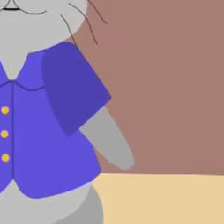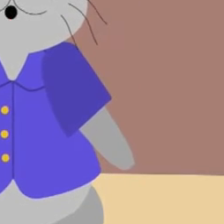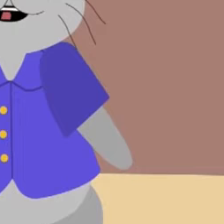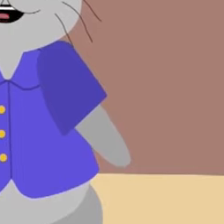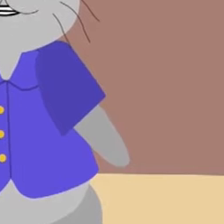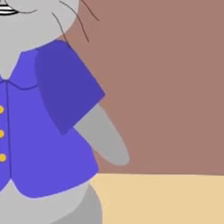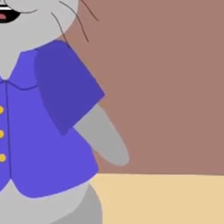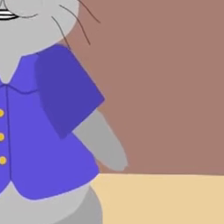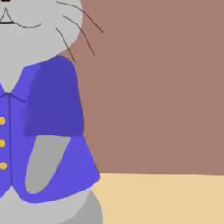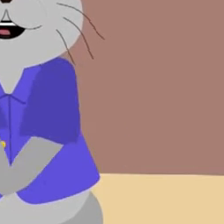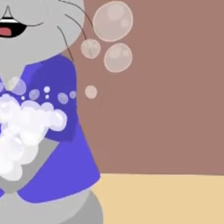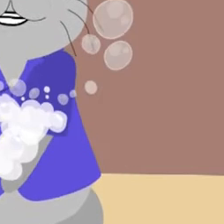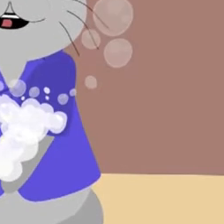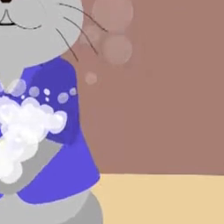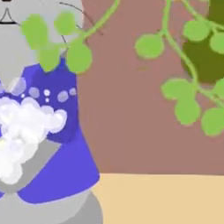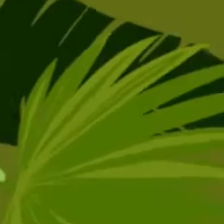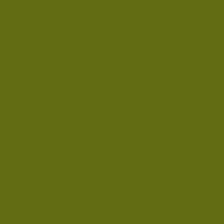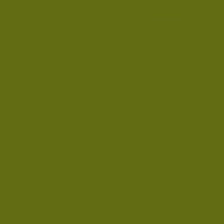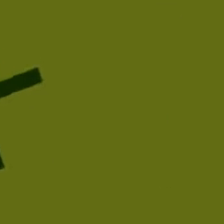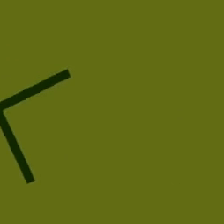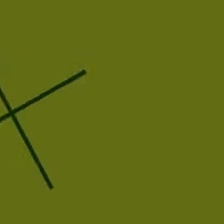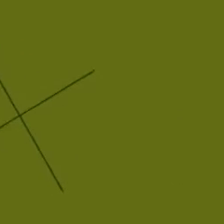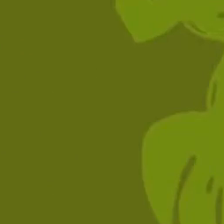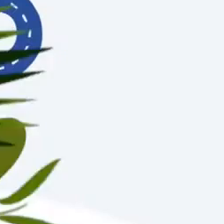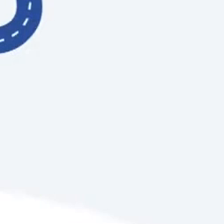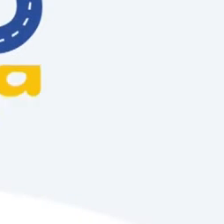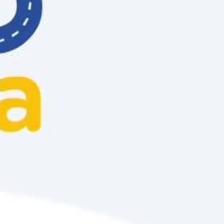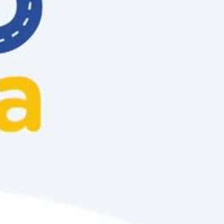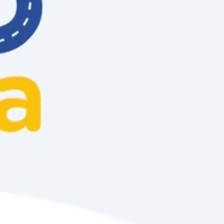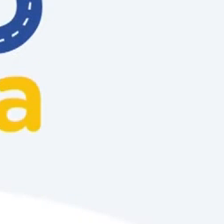no son en vano.